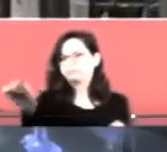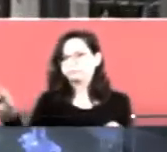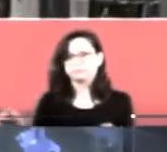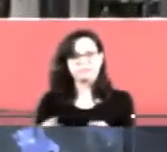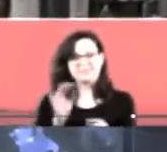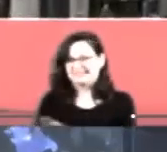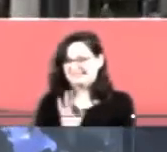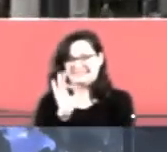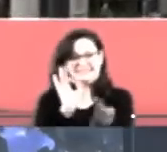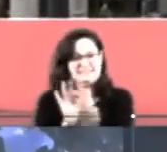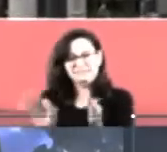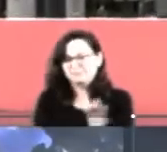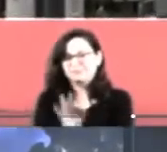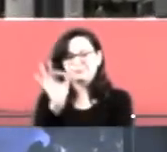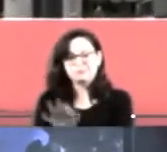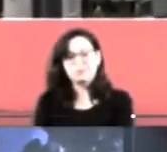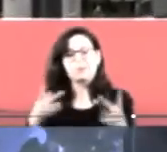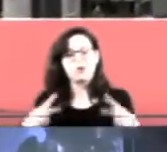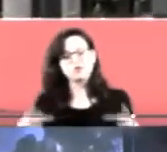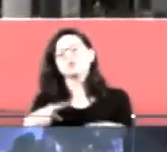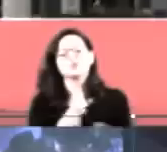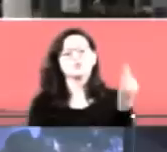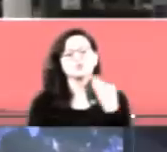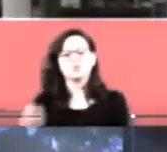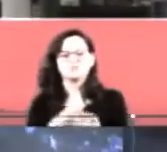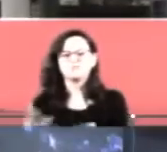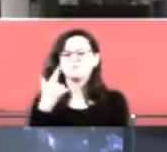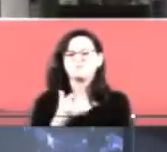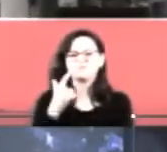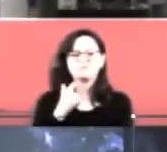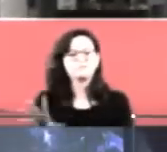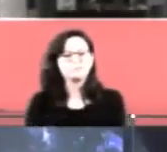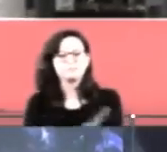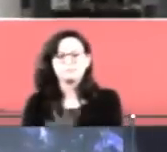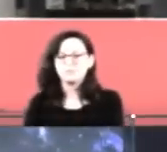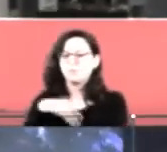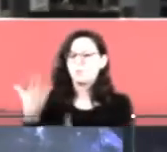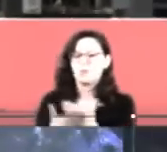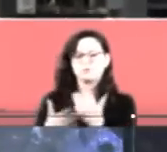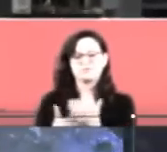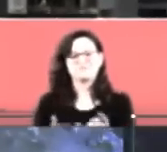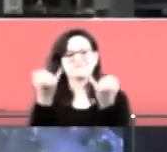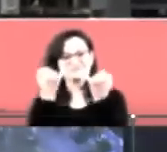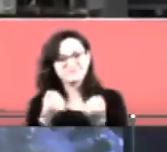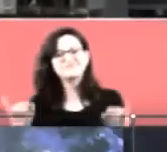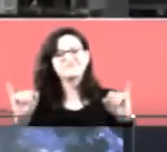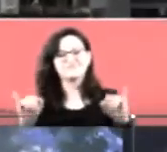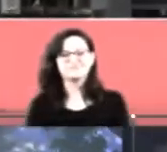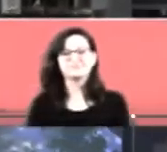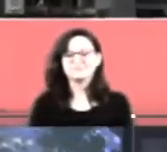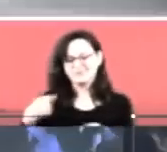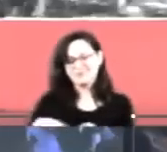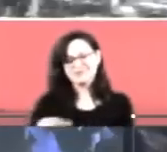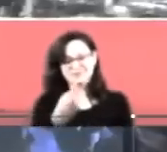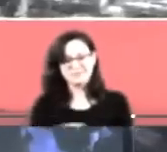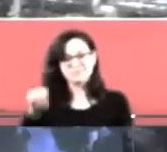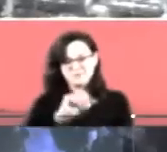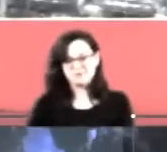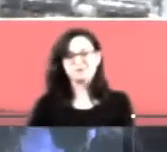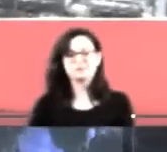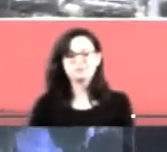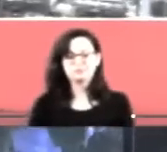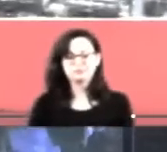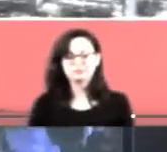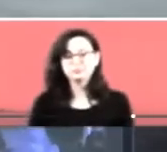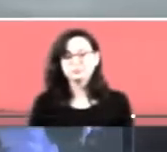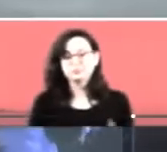pues una proveeduría nacional. Esto es bien importante, Joaquín, porque no sale. El 70% de la